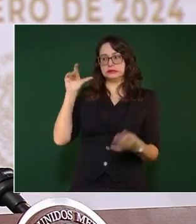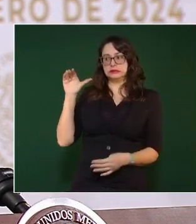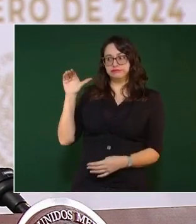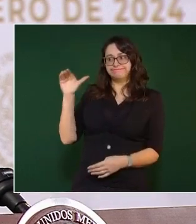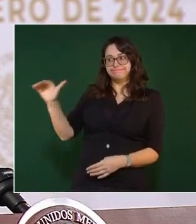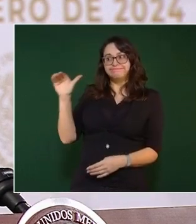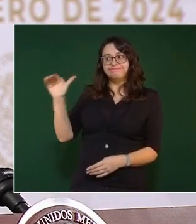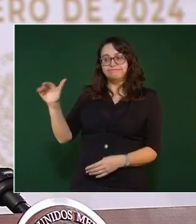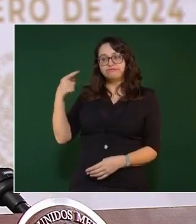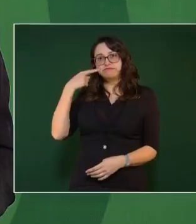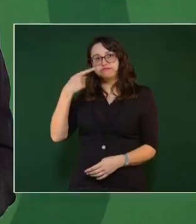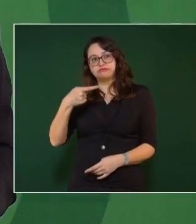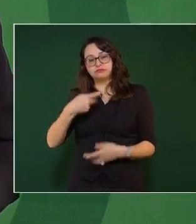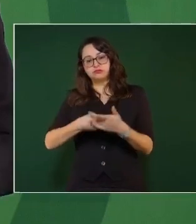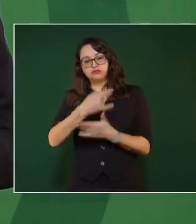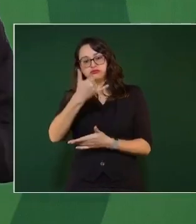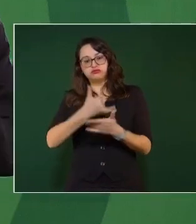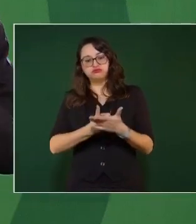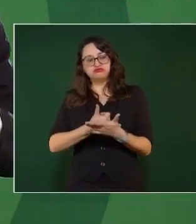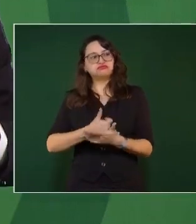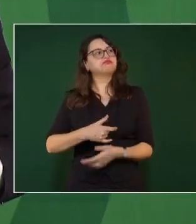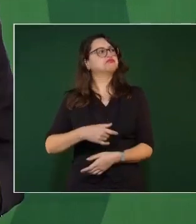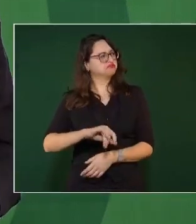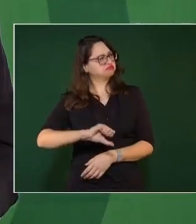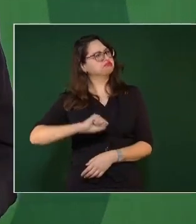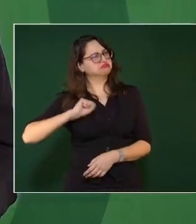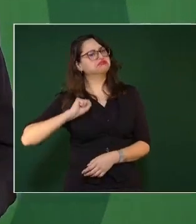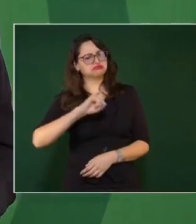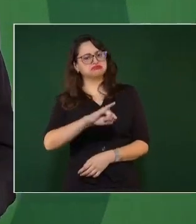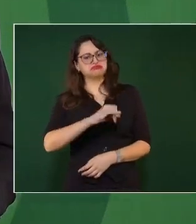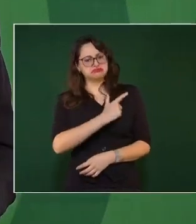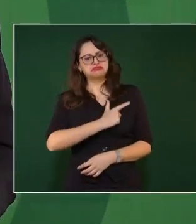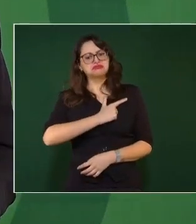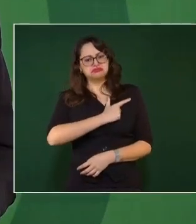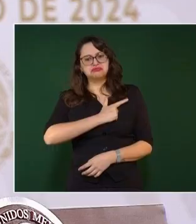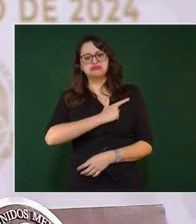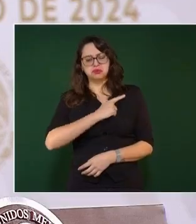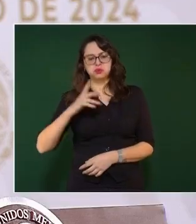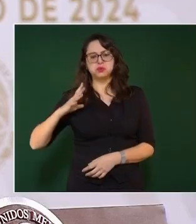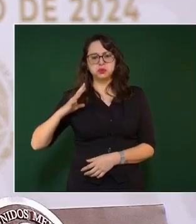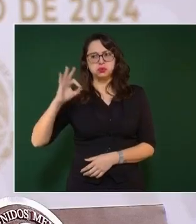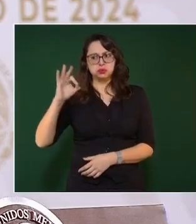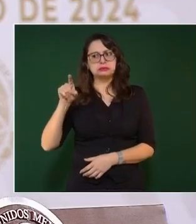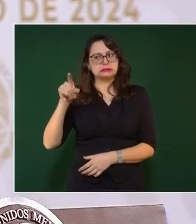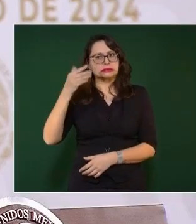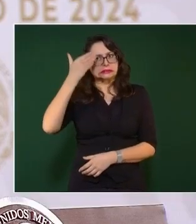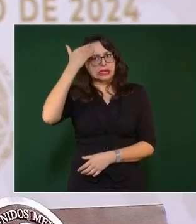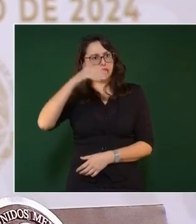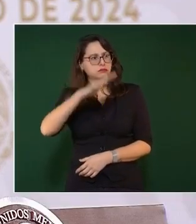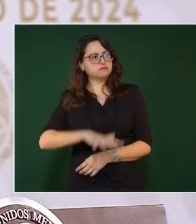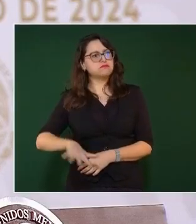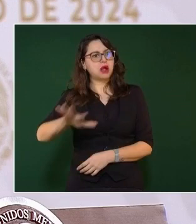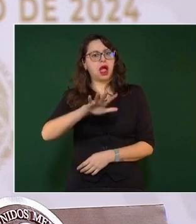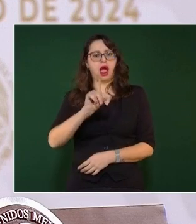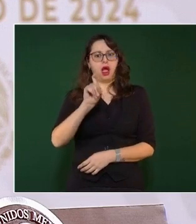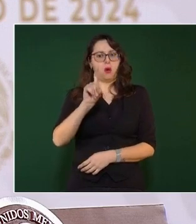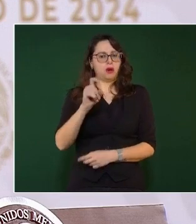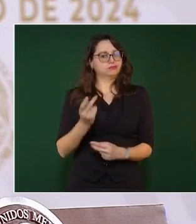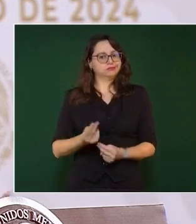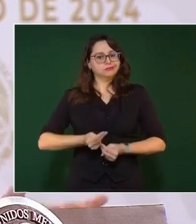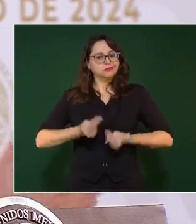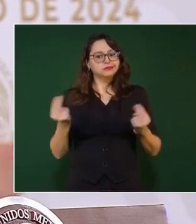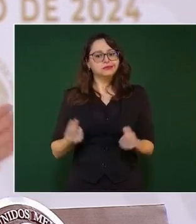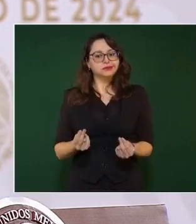la intención de hacer este gran proyecto, siempre tuvo toda la voluntad para poderlo hacer porque sabe la necesidad que tenemos de este vital